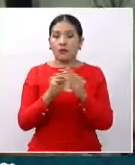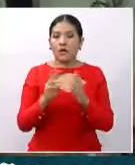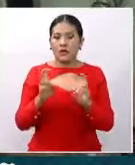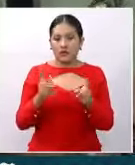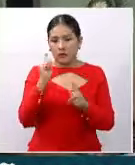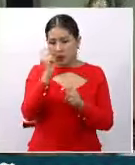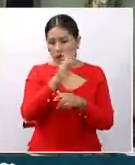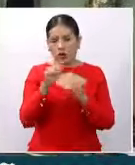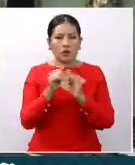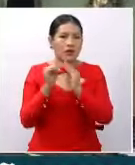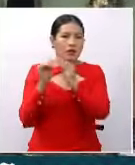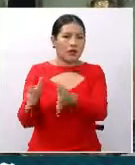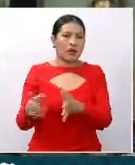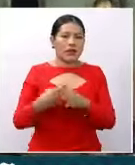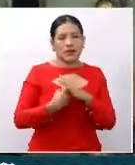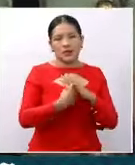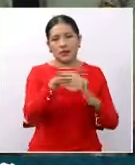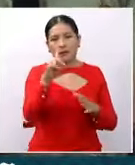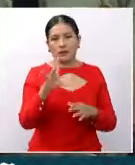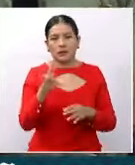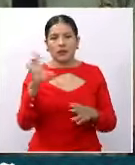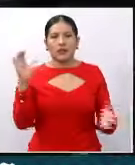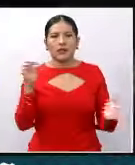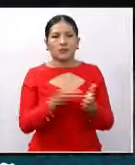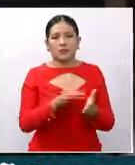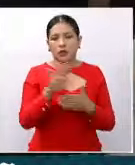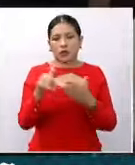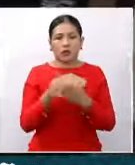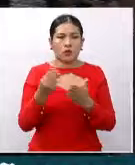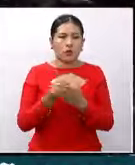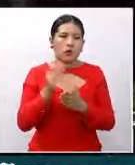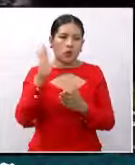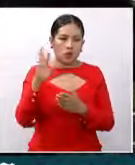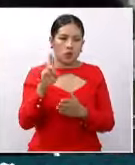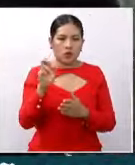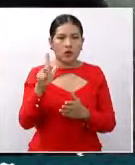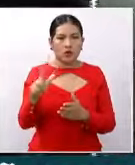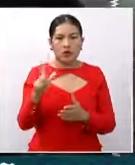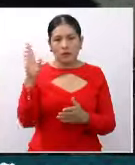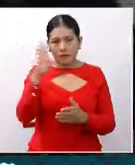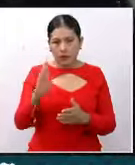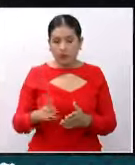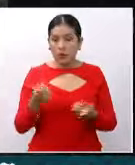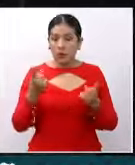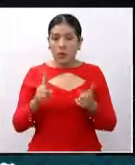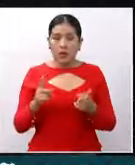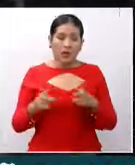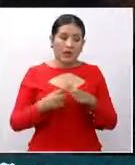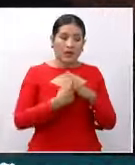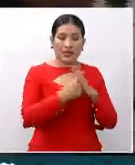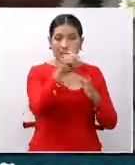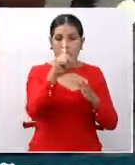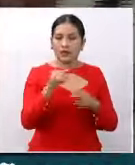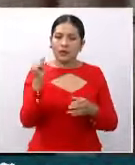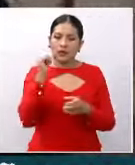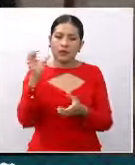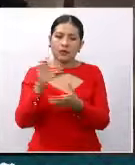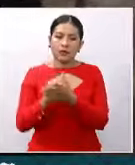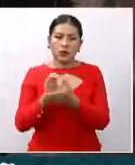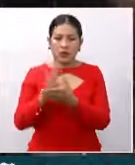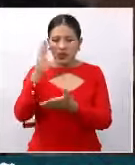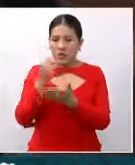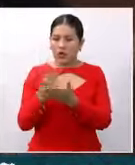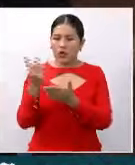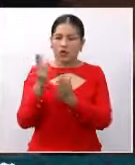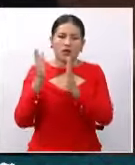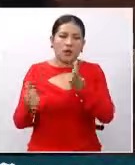droga con un valor de aproximadamente 700 mil reales, pero además, el momento de huir, dejó a su esposa y a su hijo